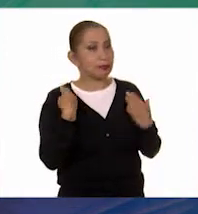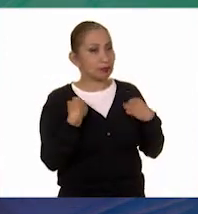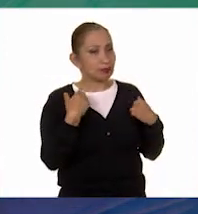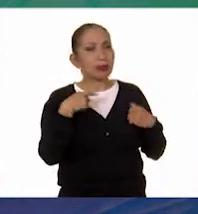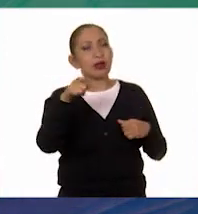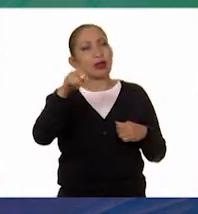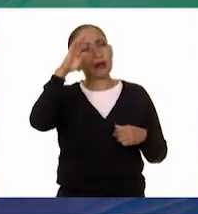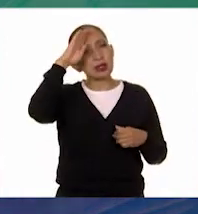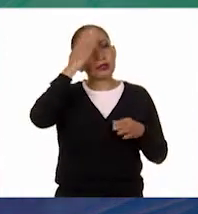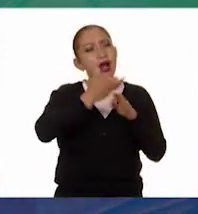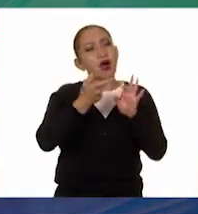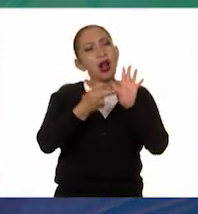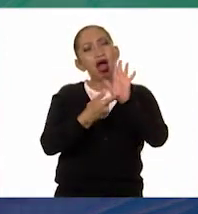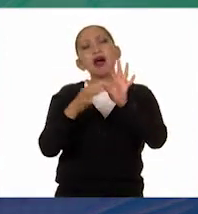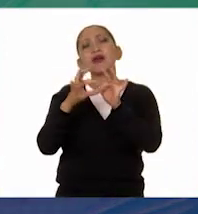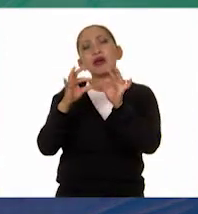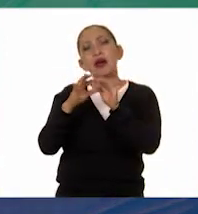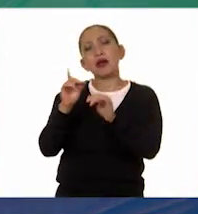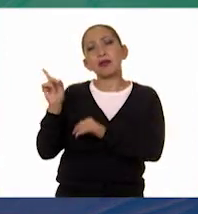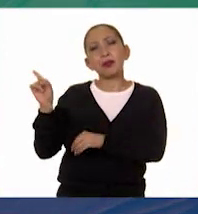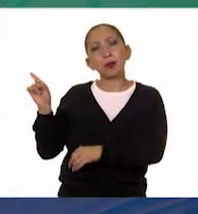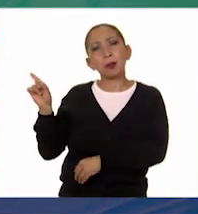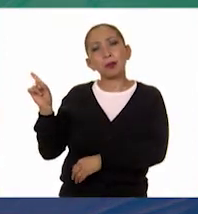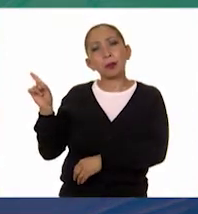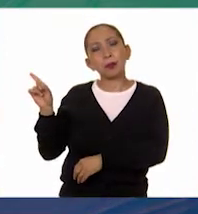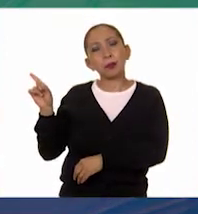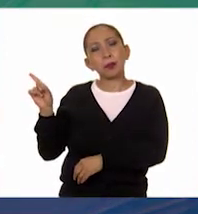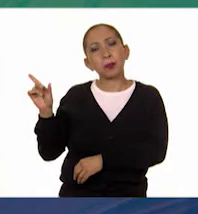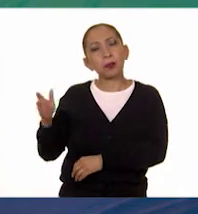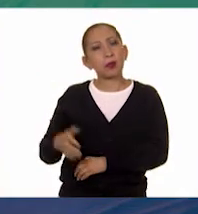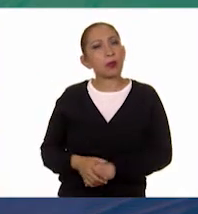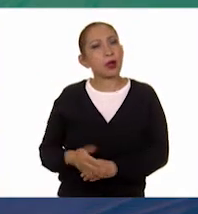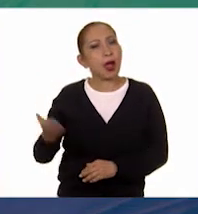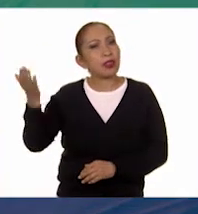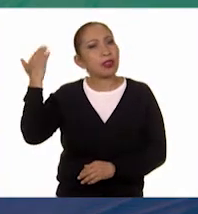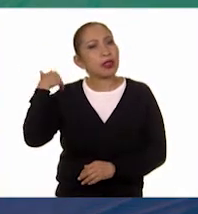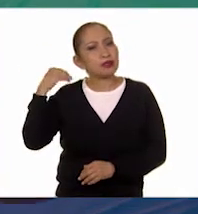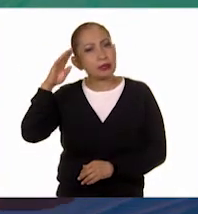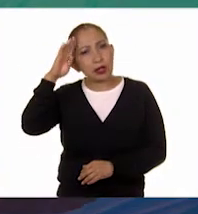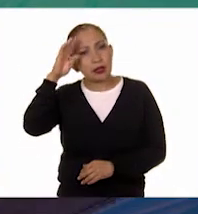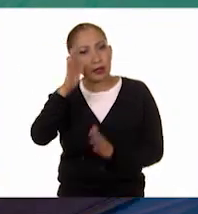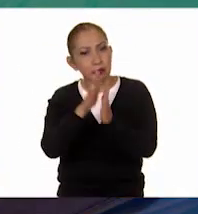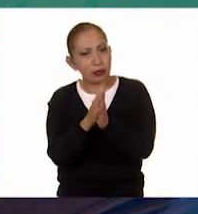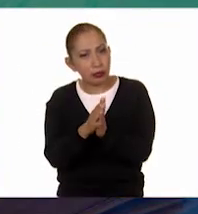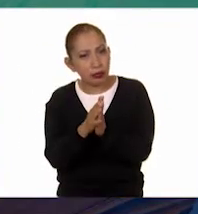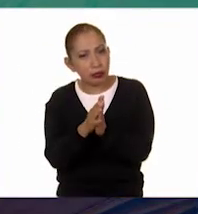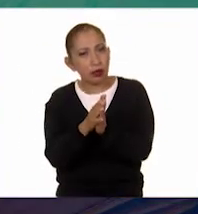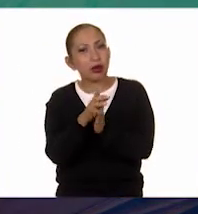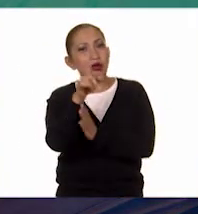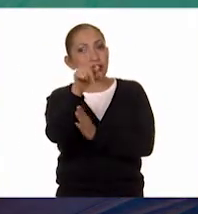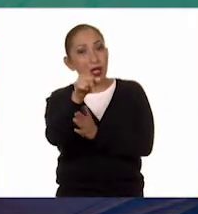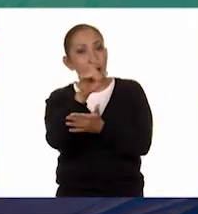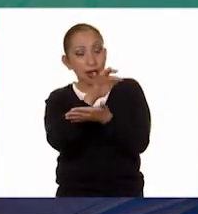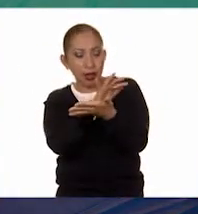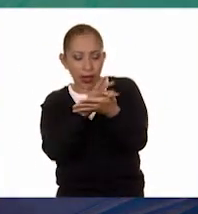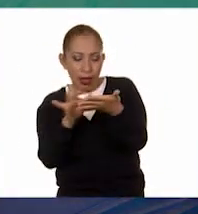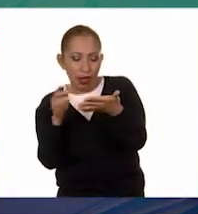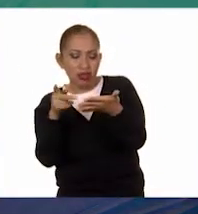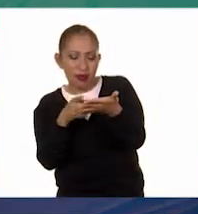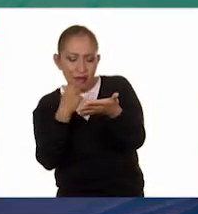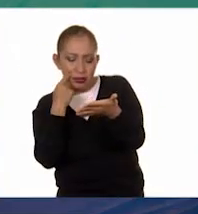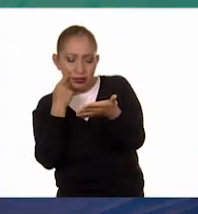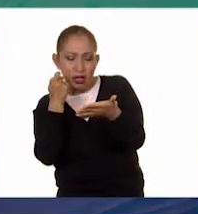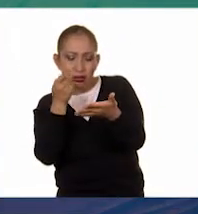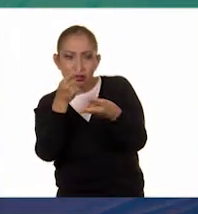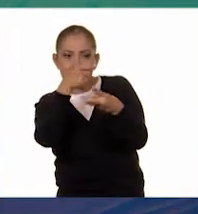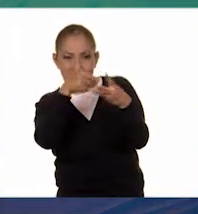¿qué piensan ahora sobre sus definiciones iniciales? Les pido, por favor, que lean y relean las